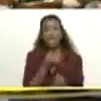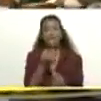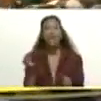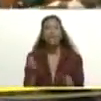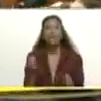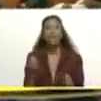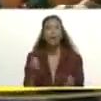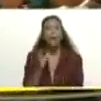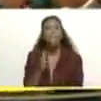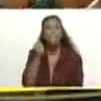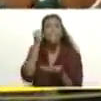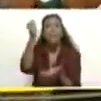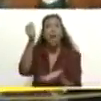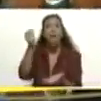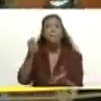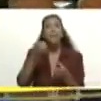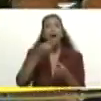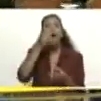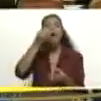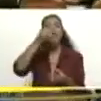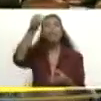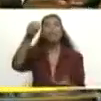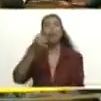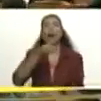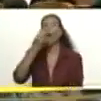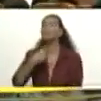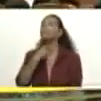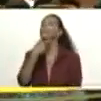Premio Nacional a la Oratoria.